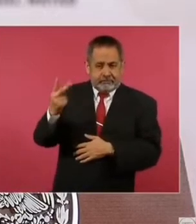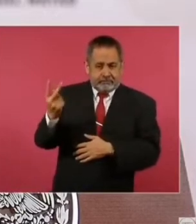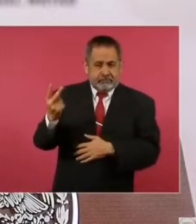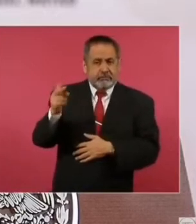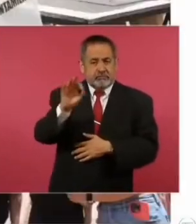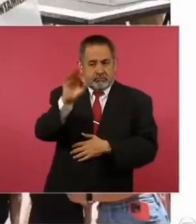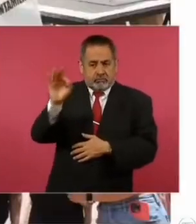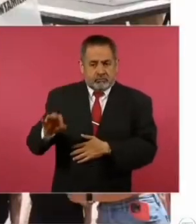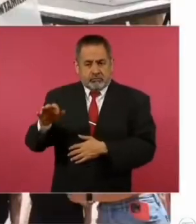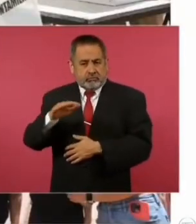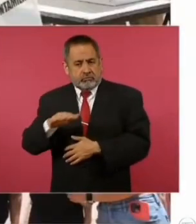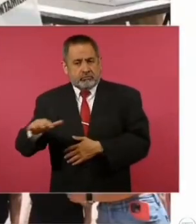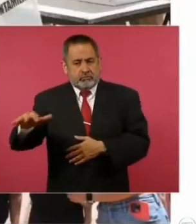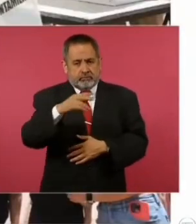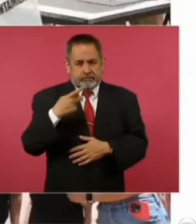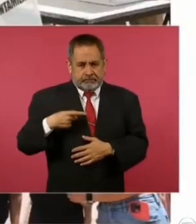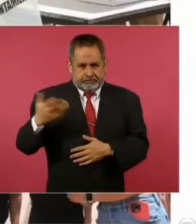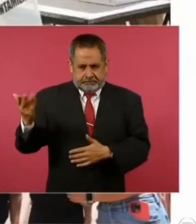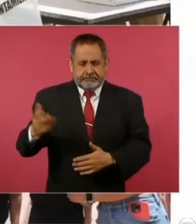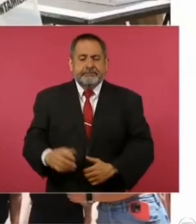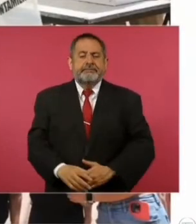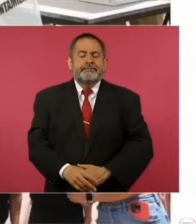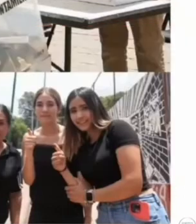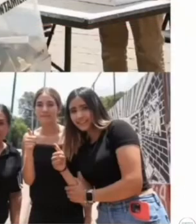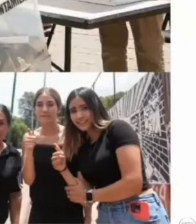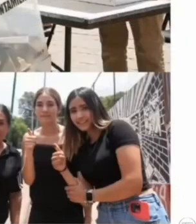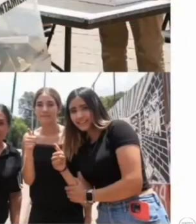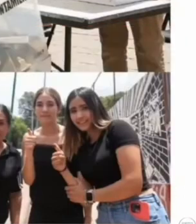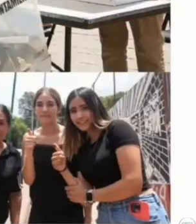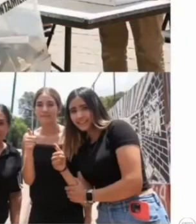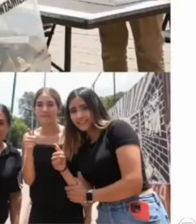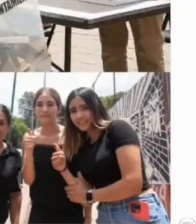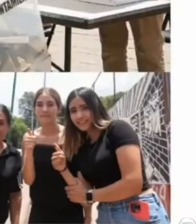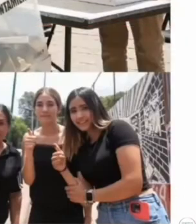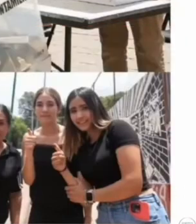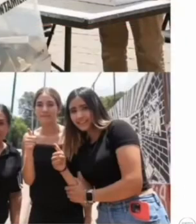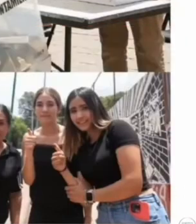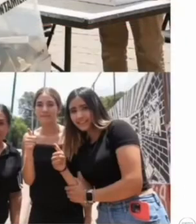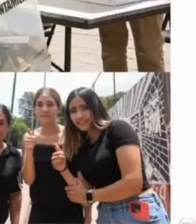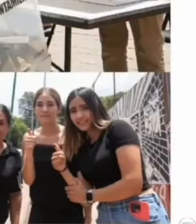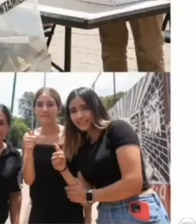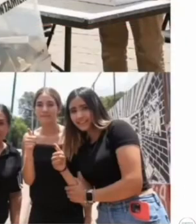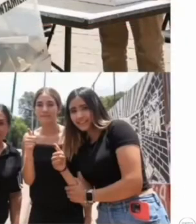60.2% de los ciudadanos. Es decir, estamos hablando de